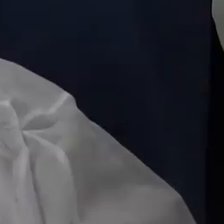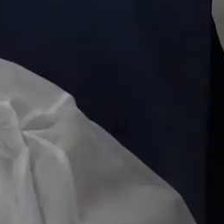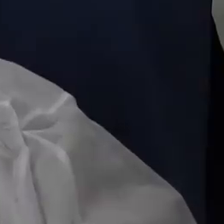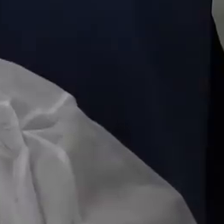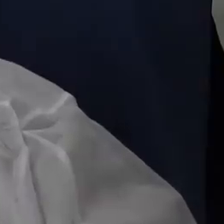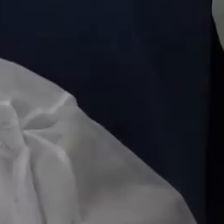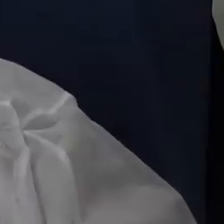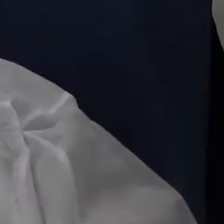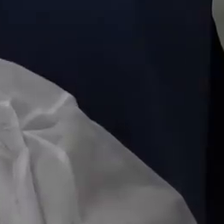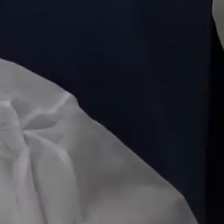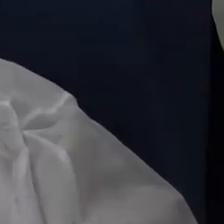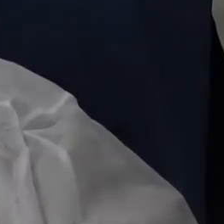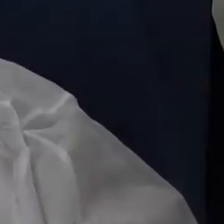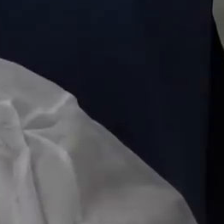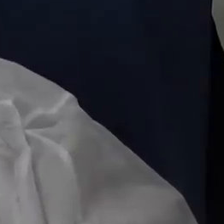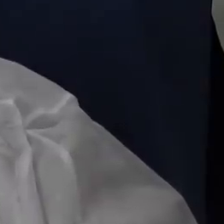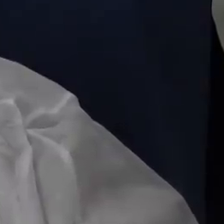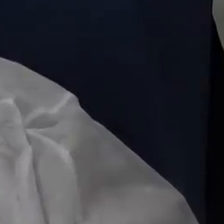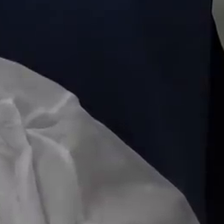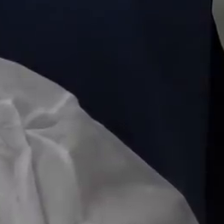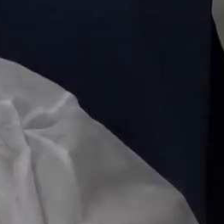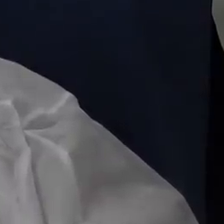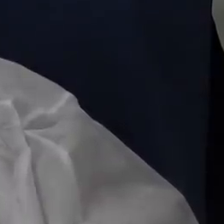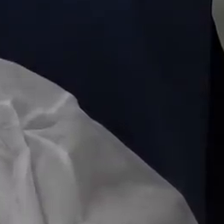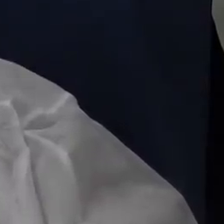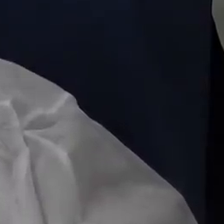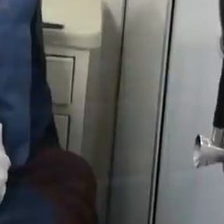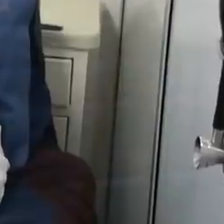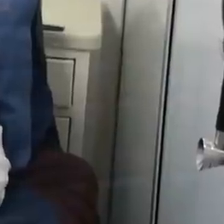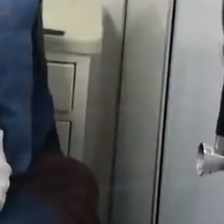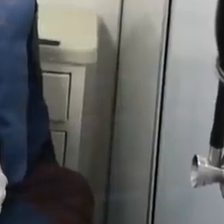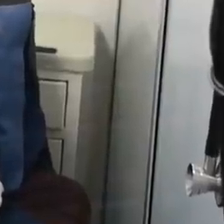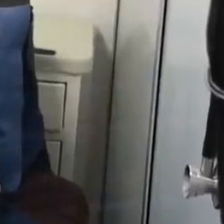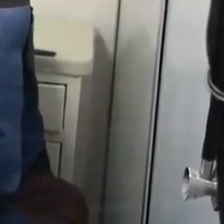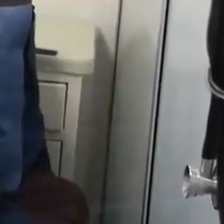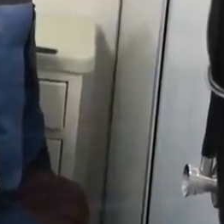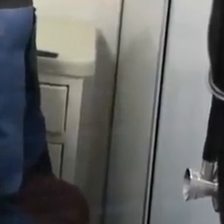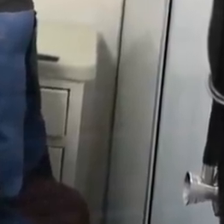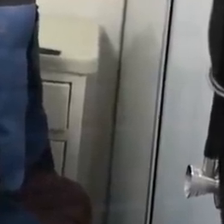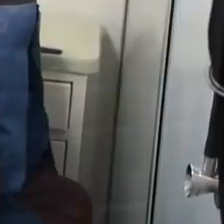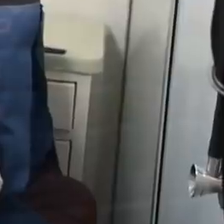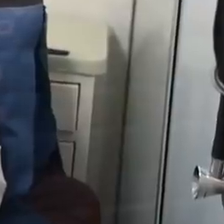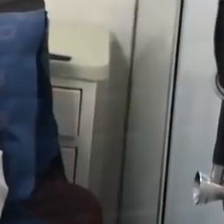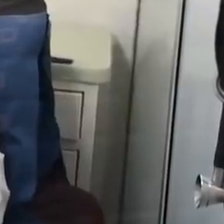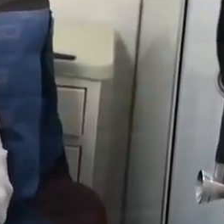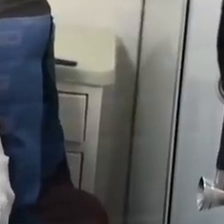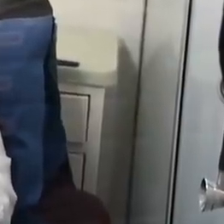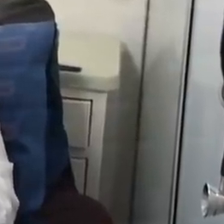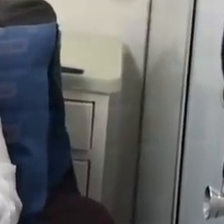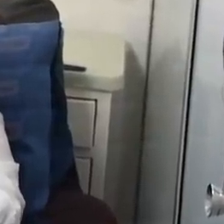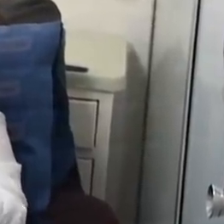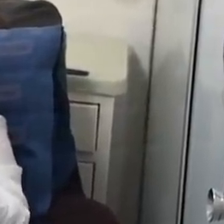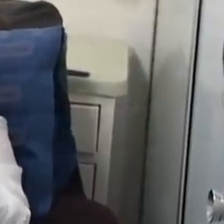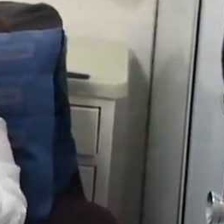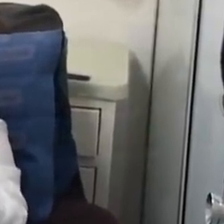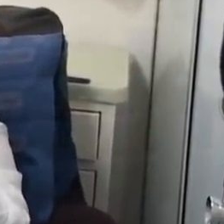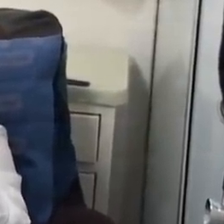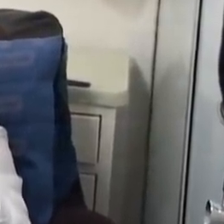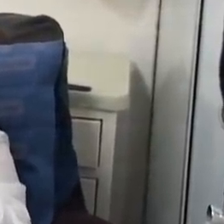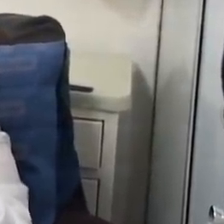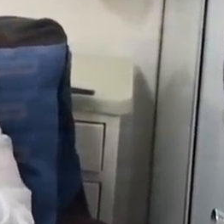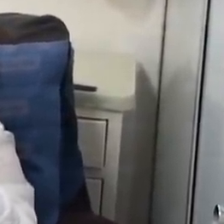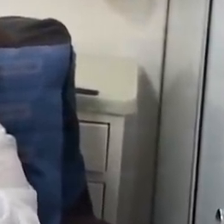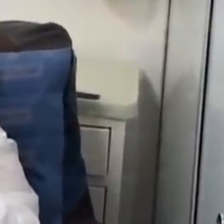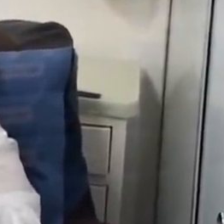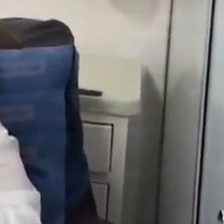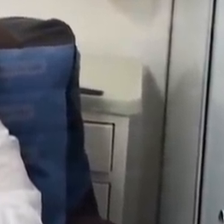y difícil y no hay que echarla atrás. Como todos los que ingresan a una UCI, ella también anhelaba volver pronto